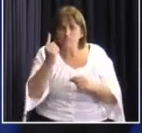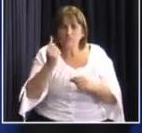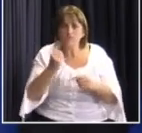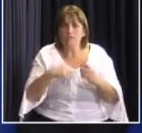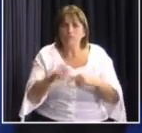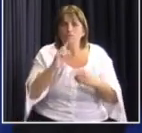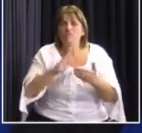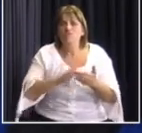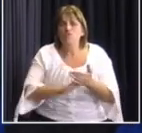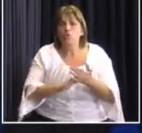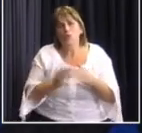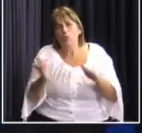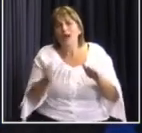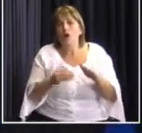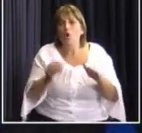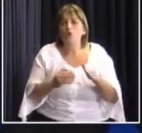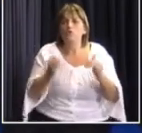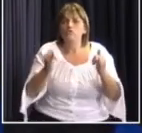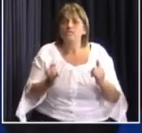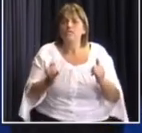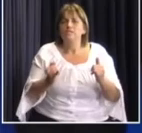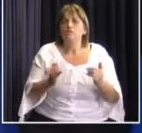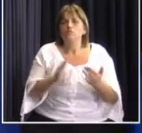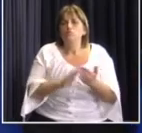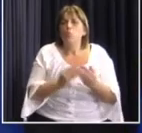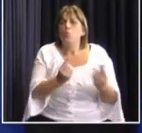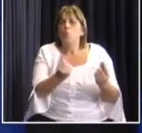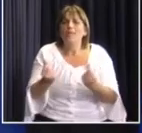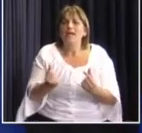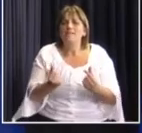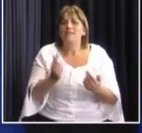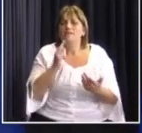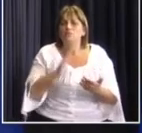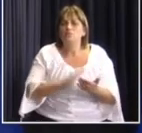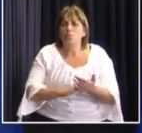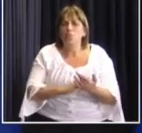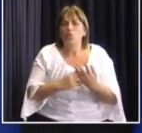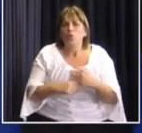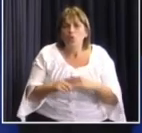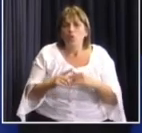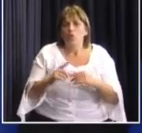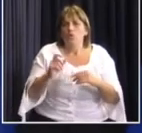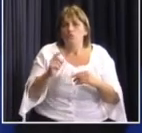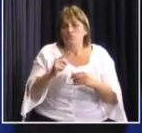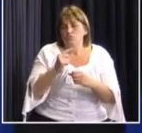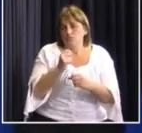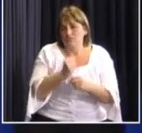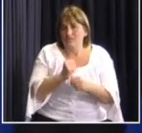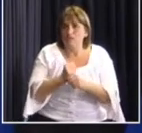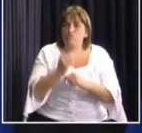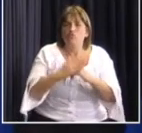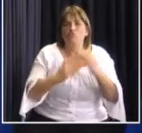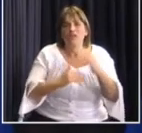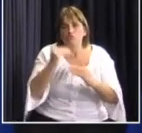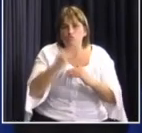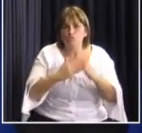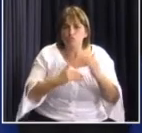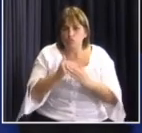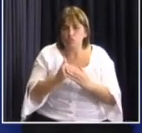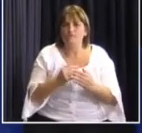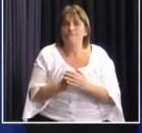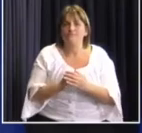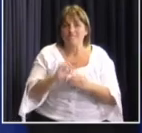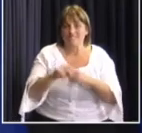un ahorro de dinero en lo que hace a obras de infraestructura y la segunda